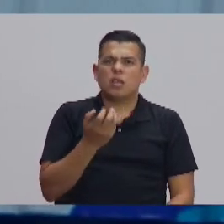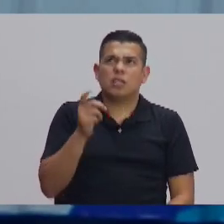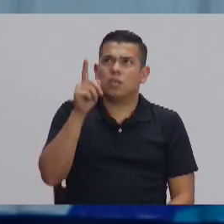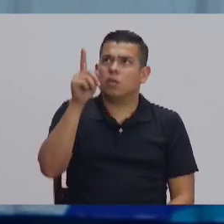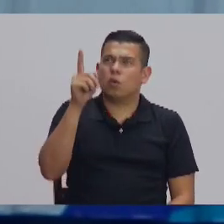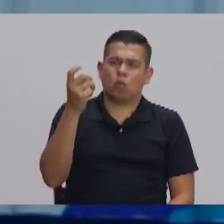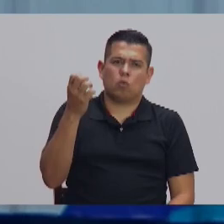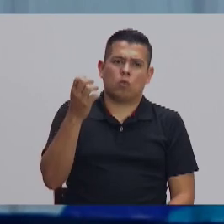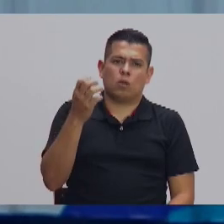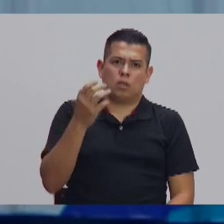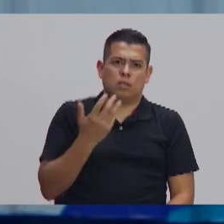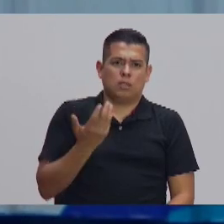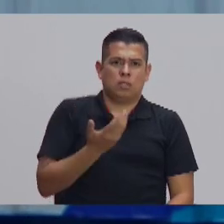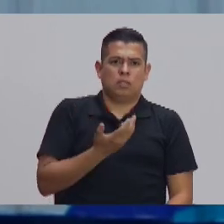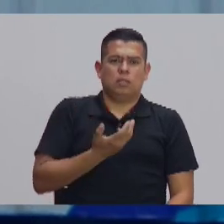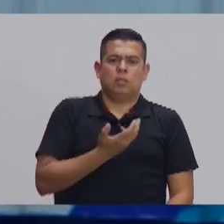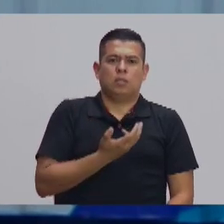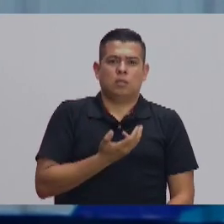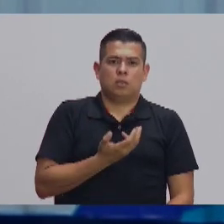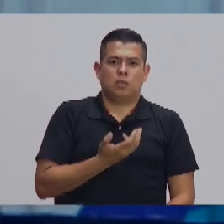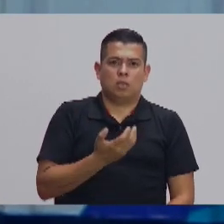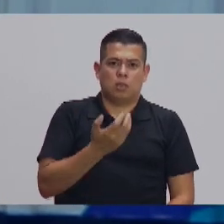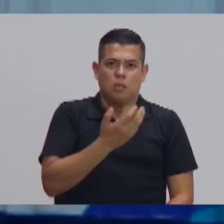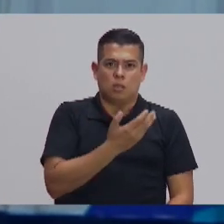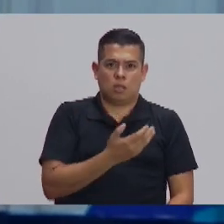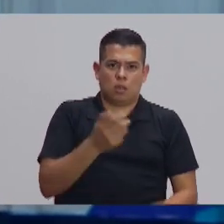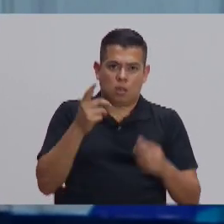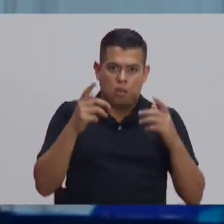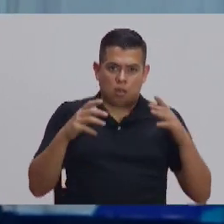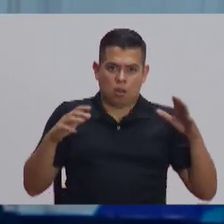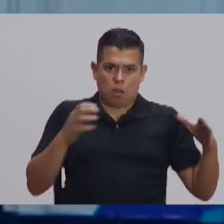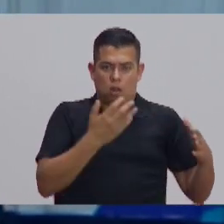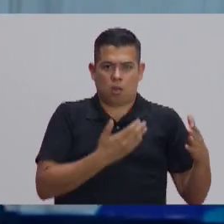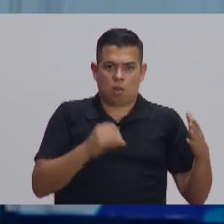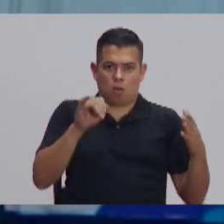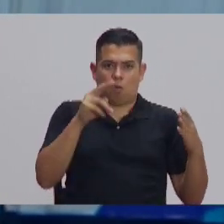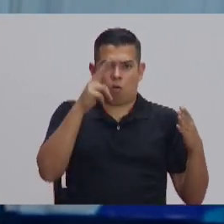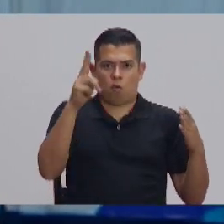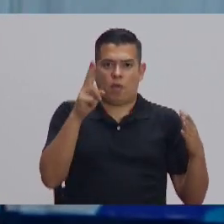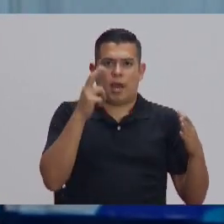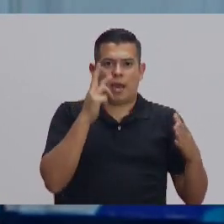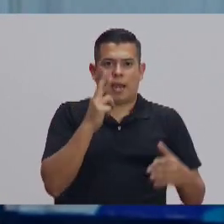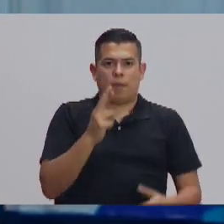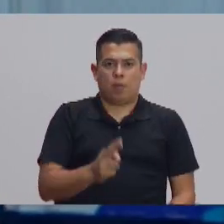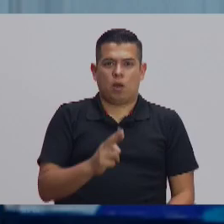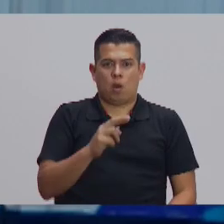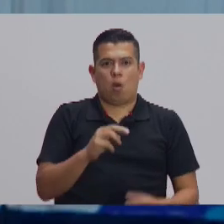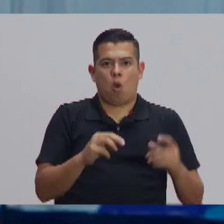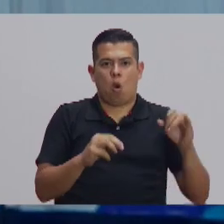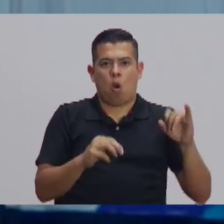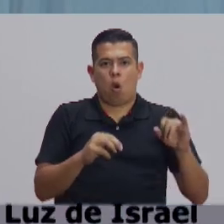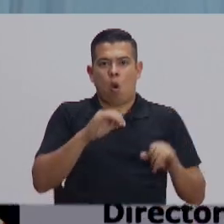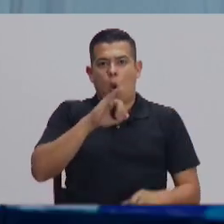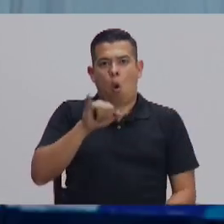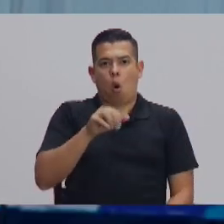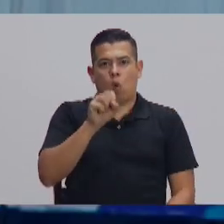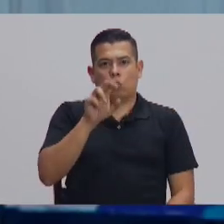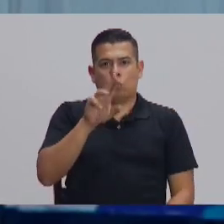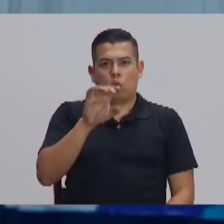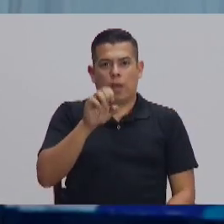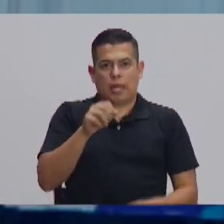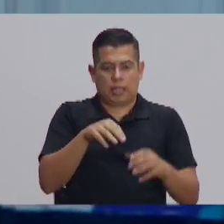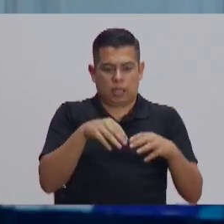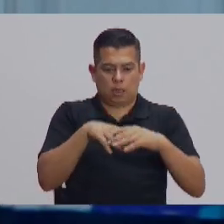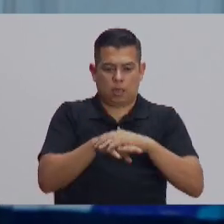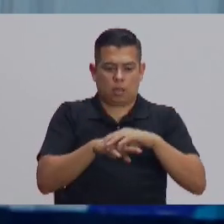mi señor a su siervo y el príncipe del ejército de jehová respondió a josué quita el